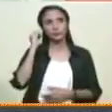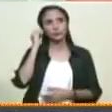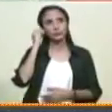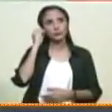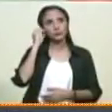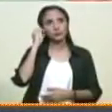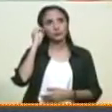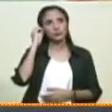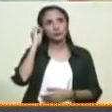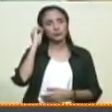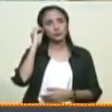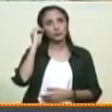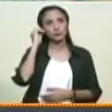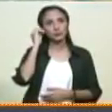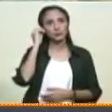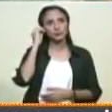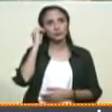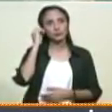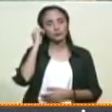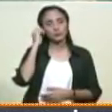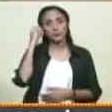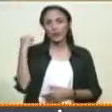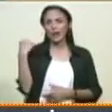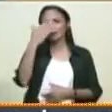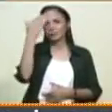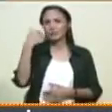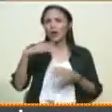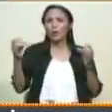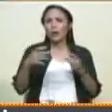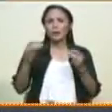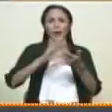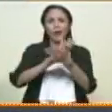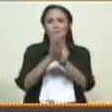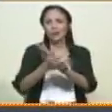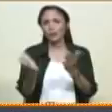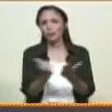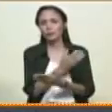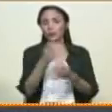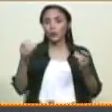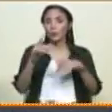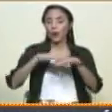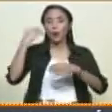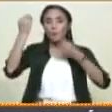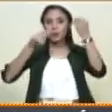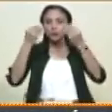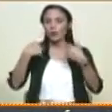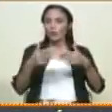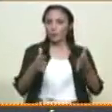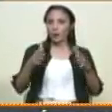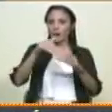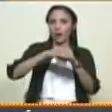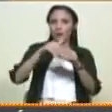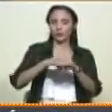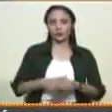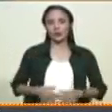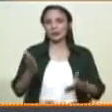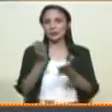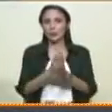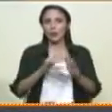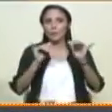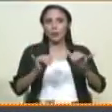Se les olvidó las guarimbas porque ellos pensaban que iban a ganar todas las elecciones. No lo dijeron. ¿Cuántas veces lo dijeron? Todas las